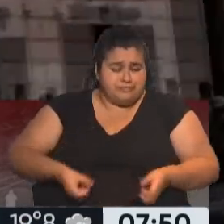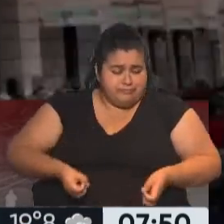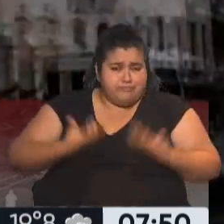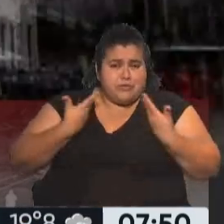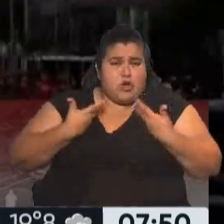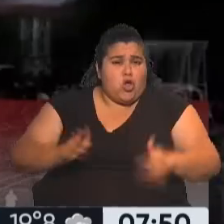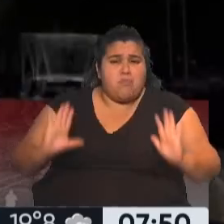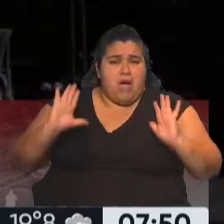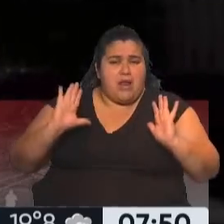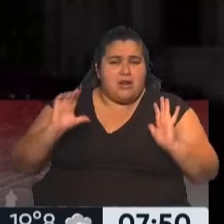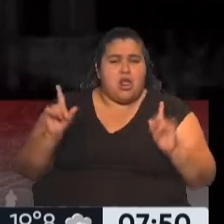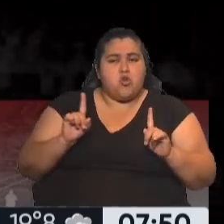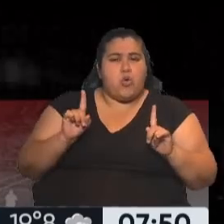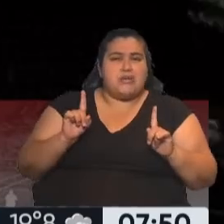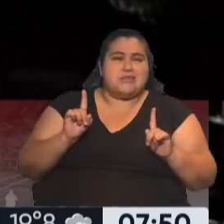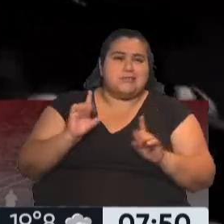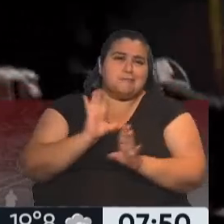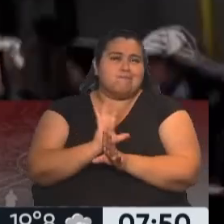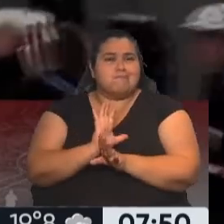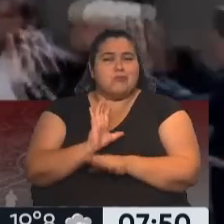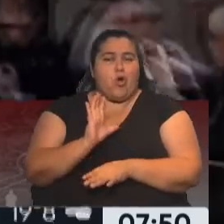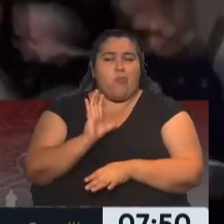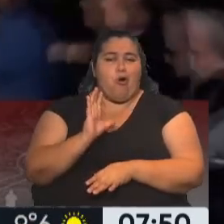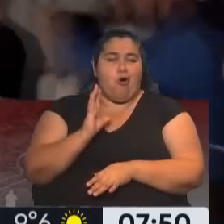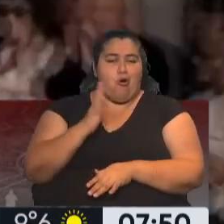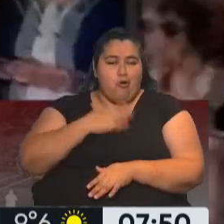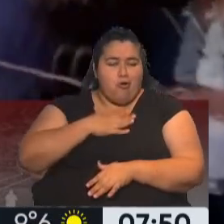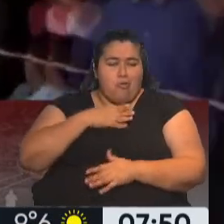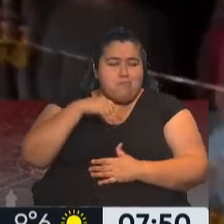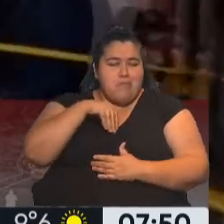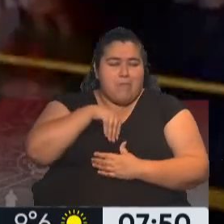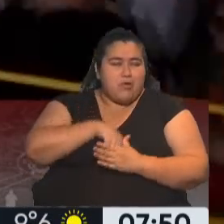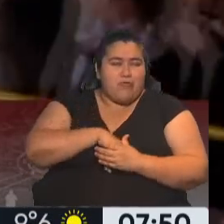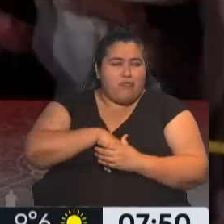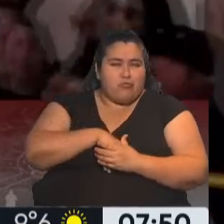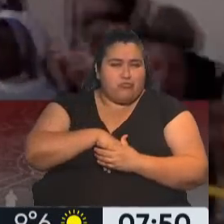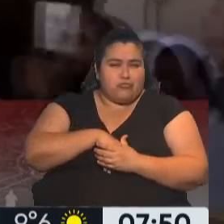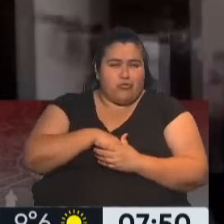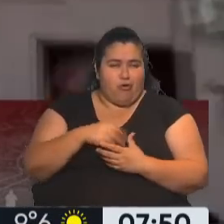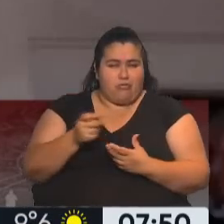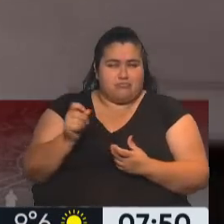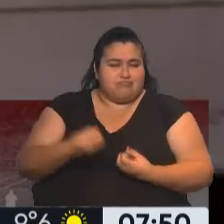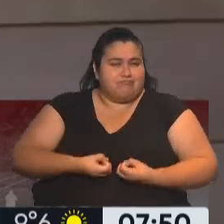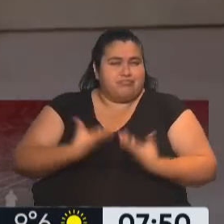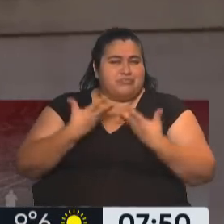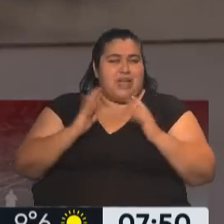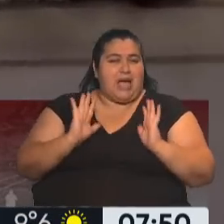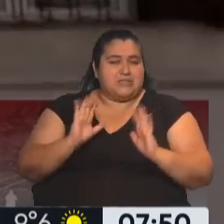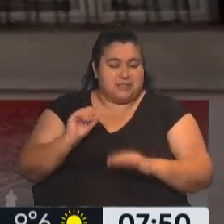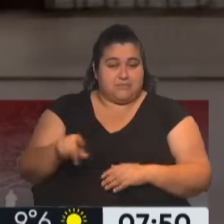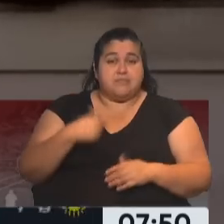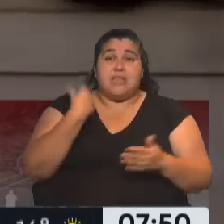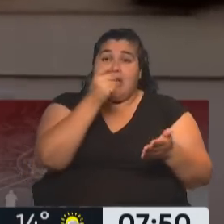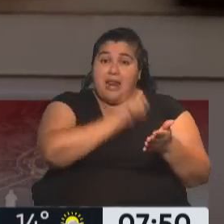él mismo desde el ego, sino él mismo desde lo más profundo de su ser. Y si uno toma esa letra, si la